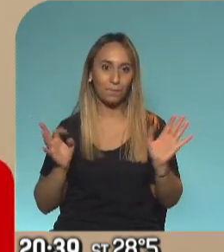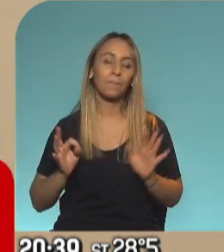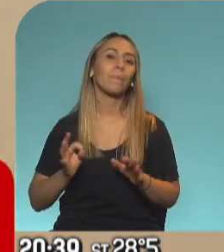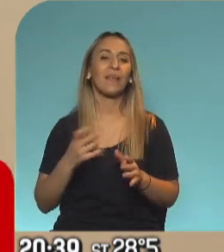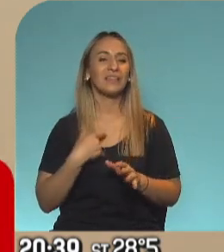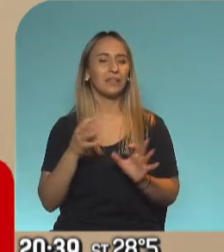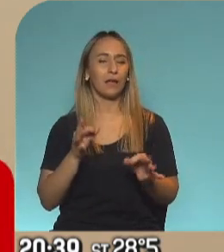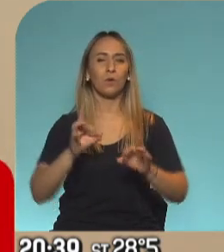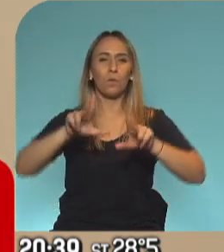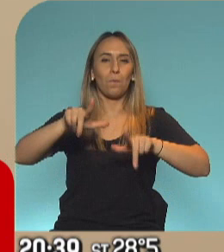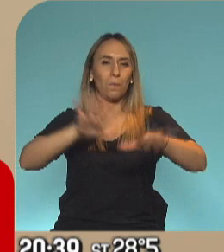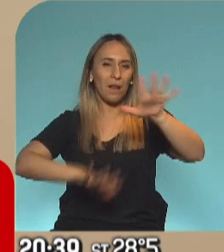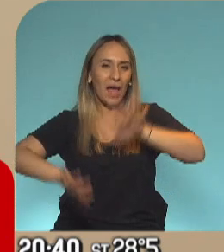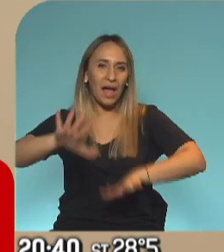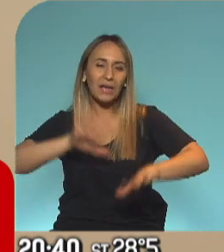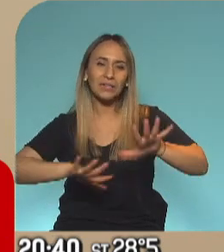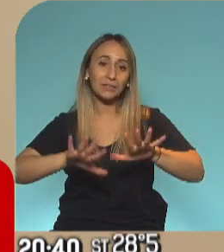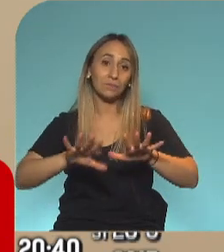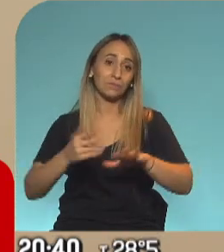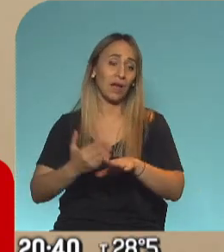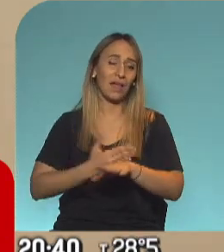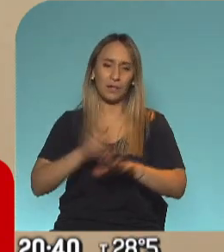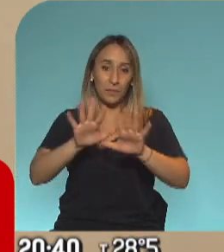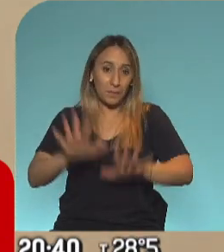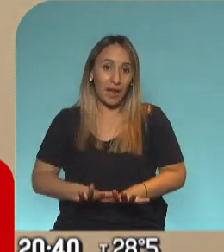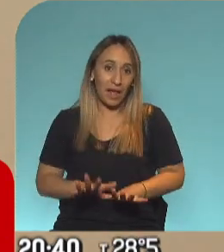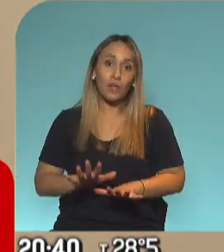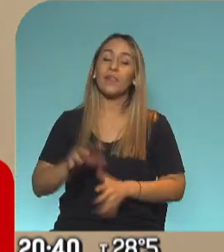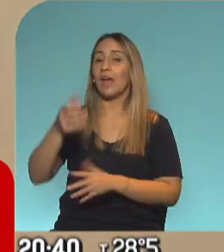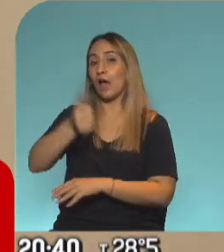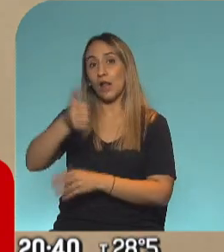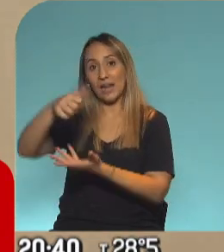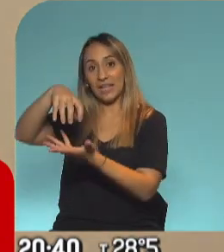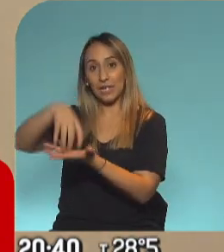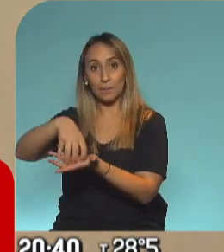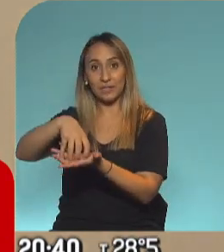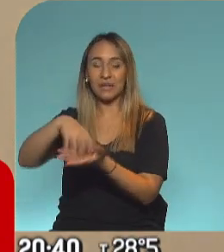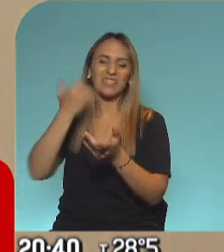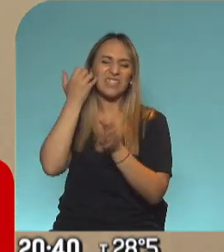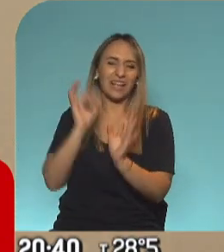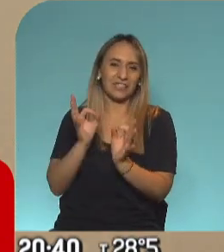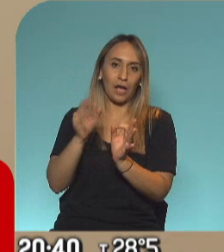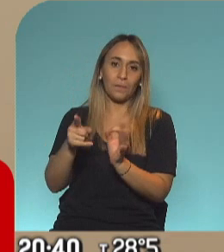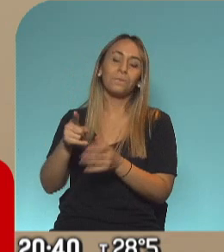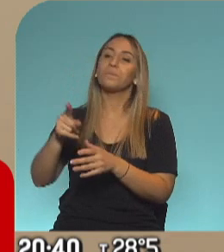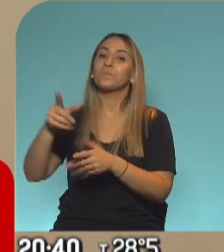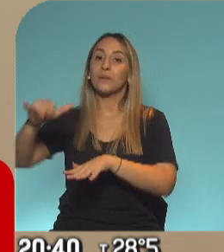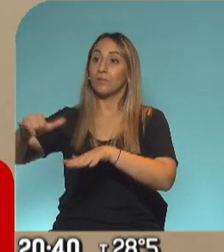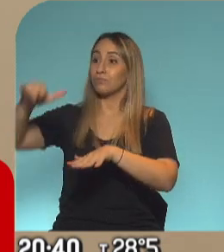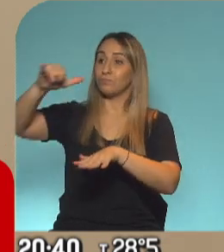en lo planificado, por lo menos en lo escrito preliminarmente, saben desde Aerolíneas Argentinas que el operativo tiene que